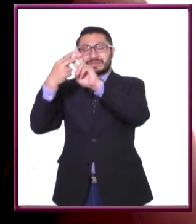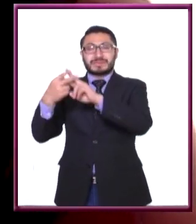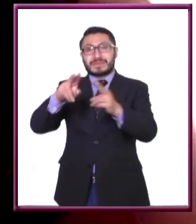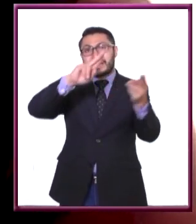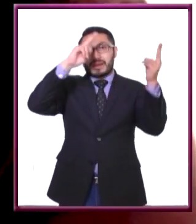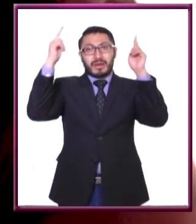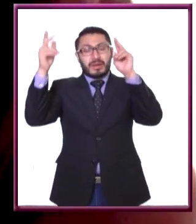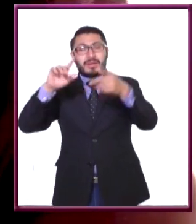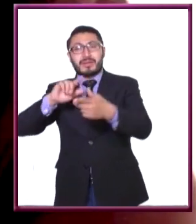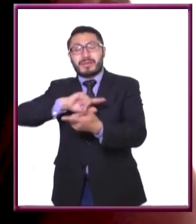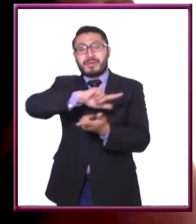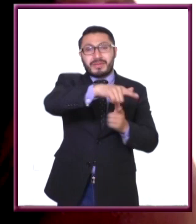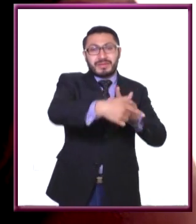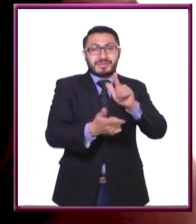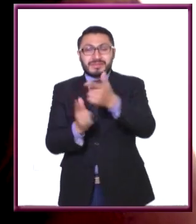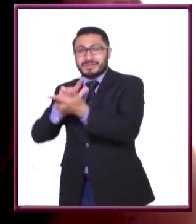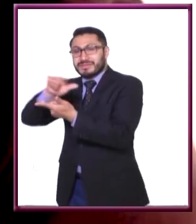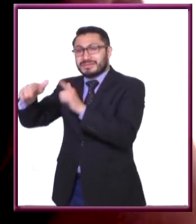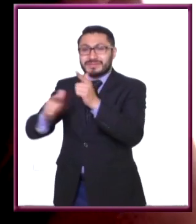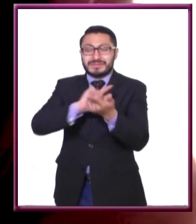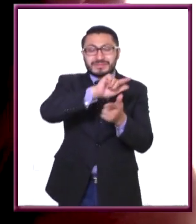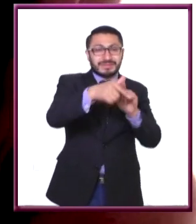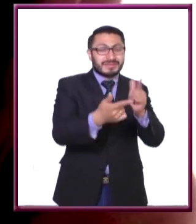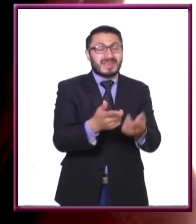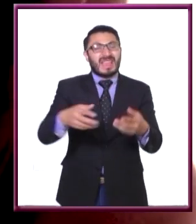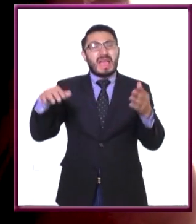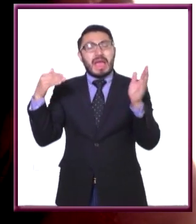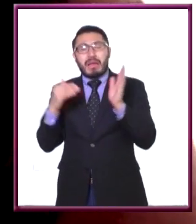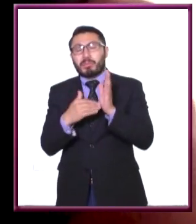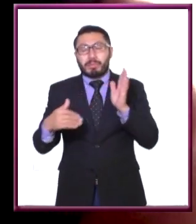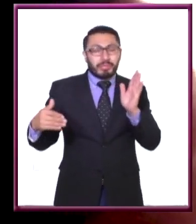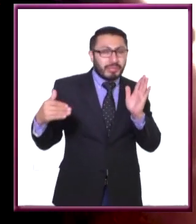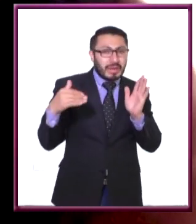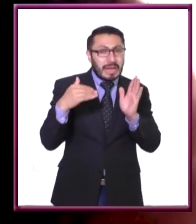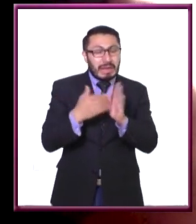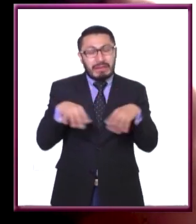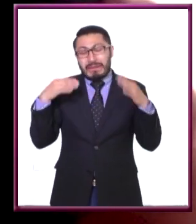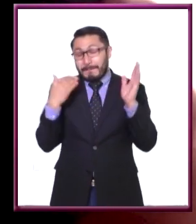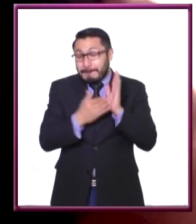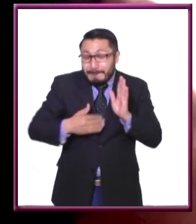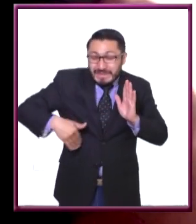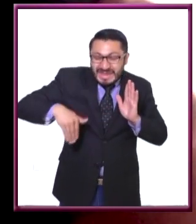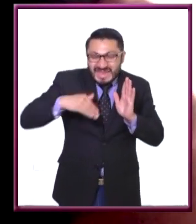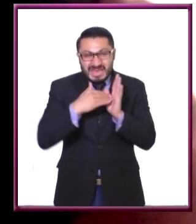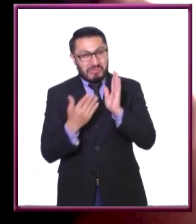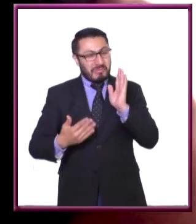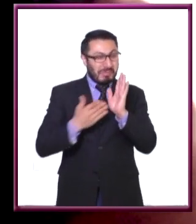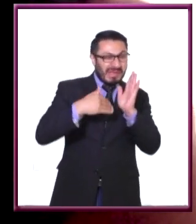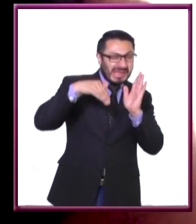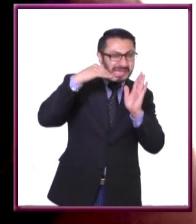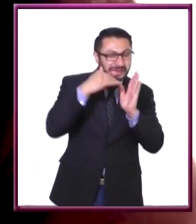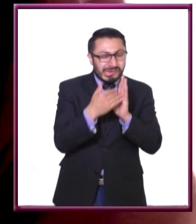en el universo repartidas en galaxias. Hay miles de millones